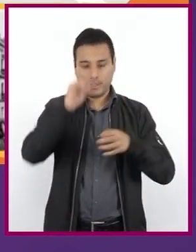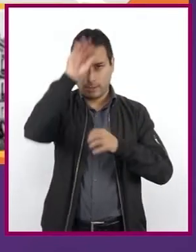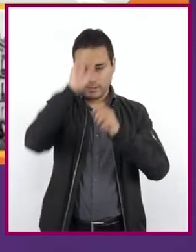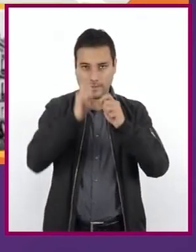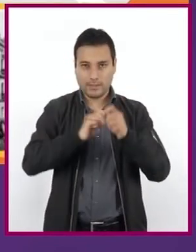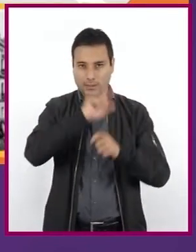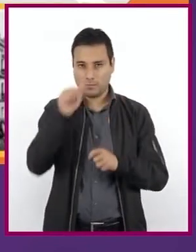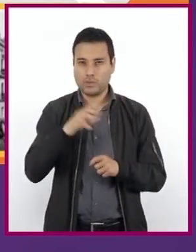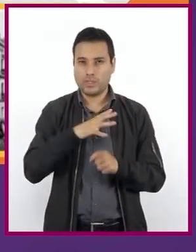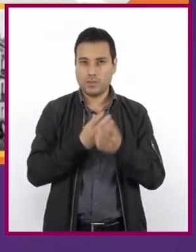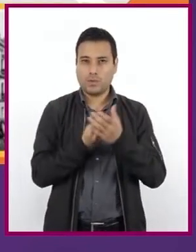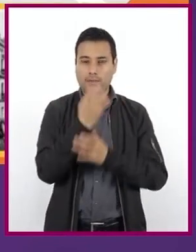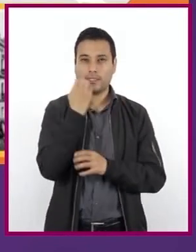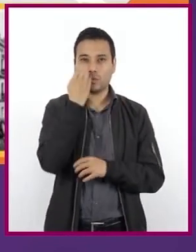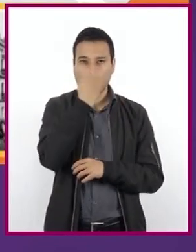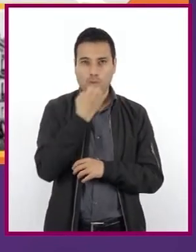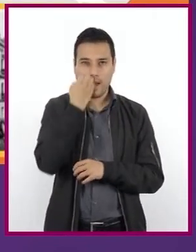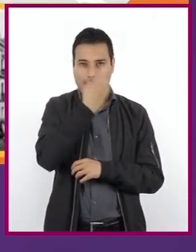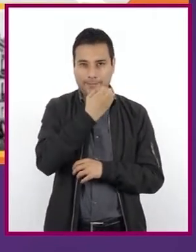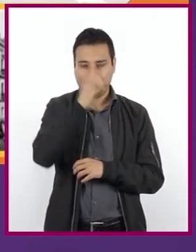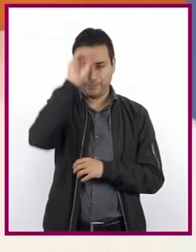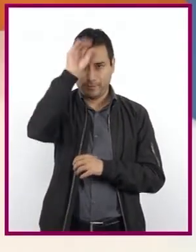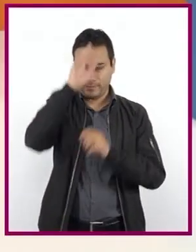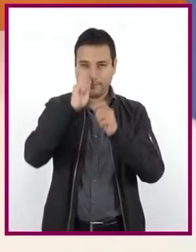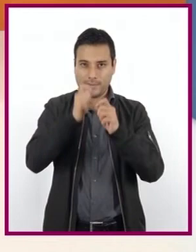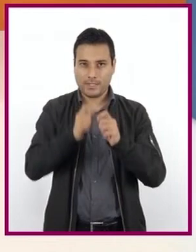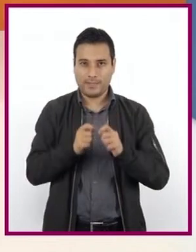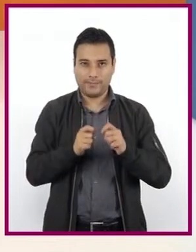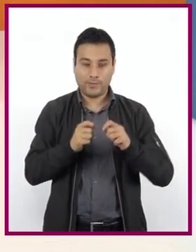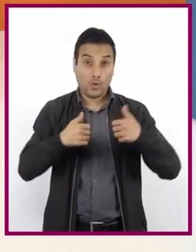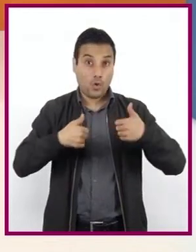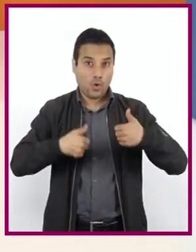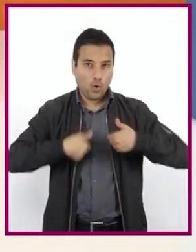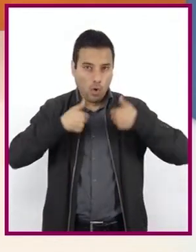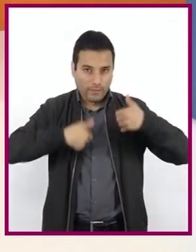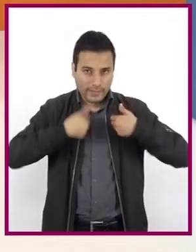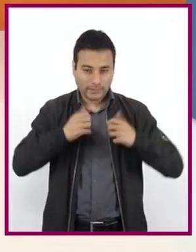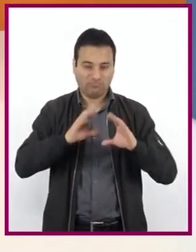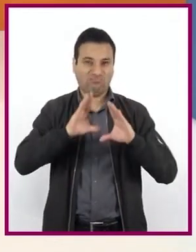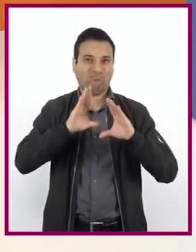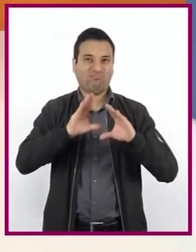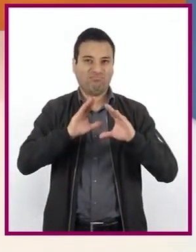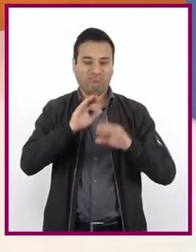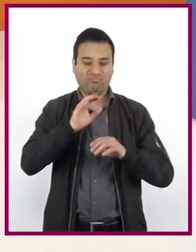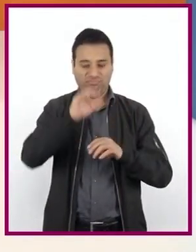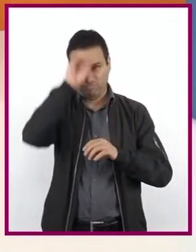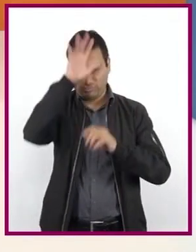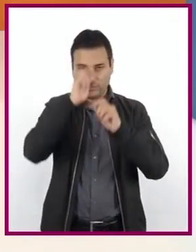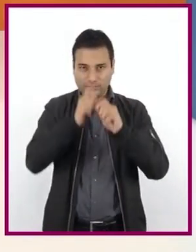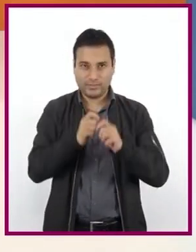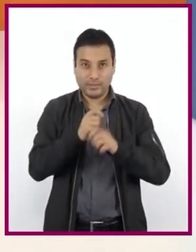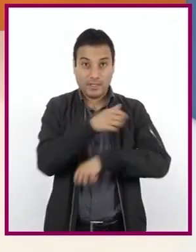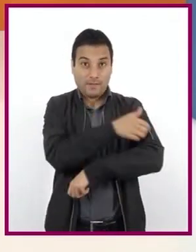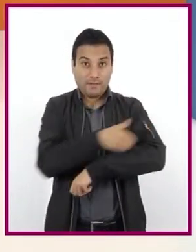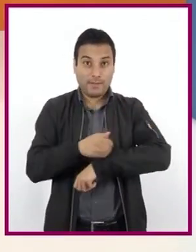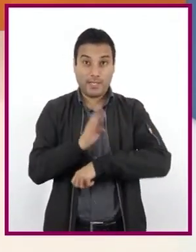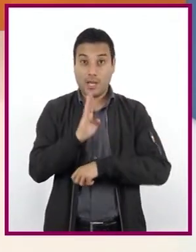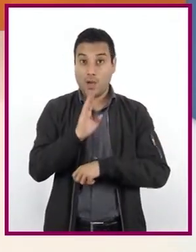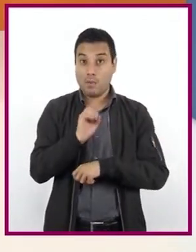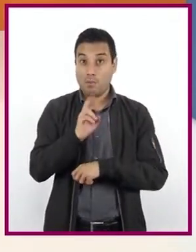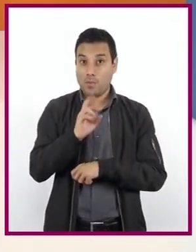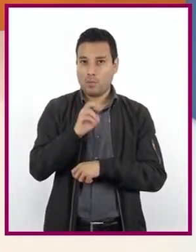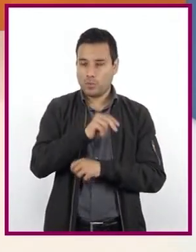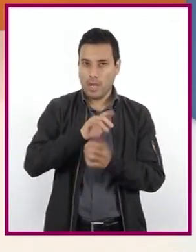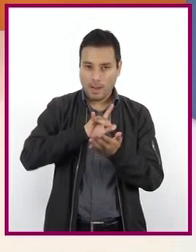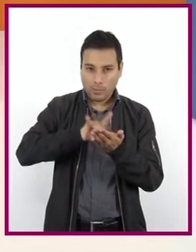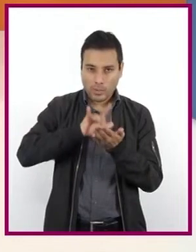los jóvenes en el arte metalúrgico. El apoyo que los Borbones concedieron a la minería y a los mineros